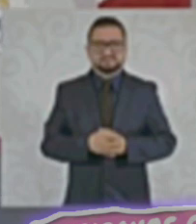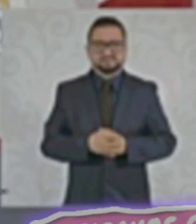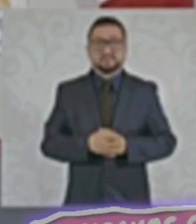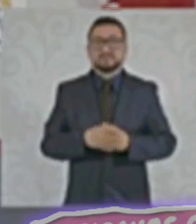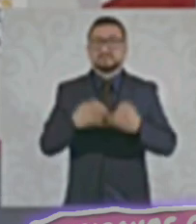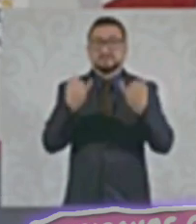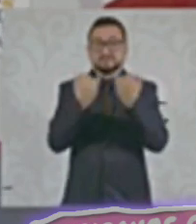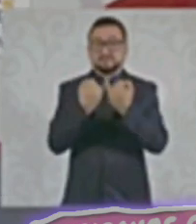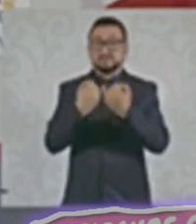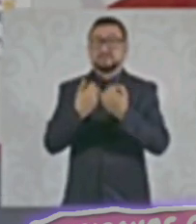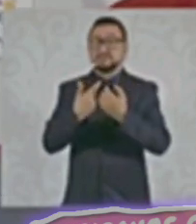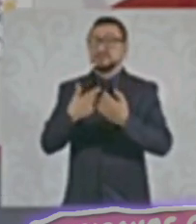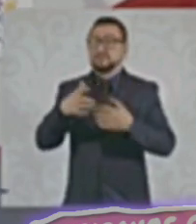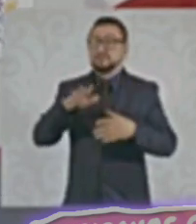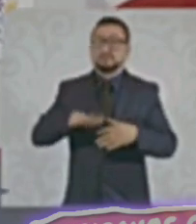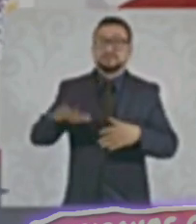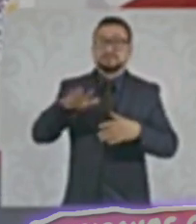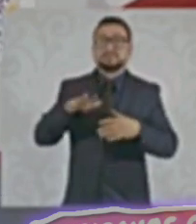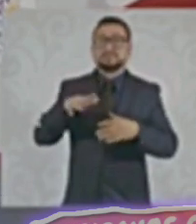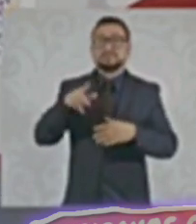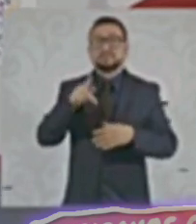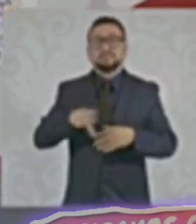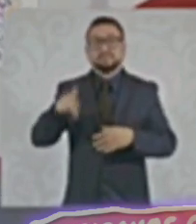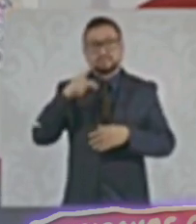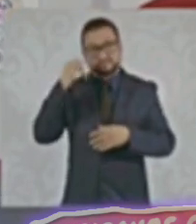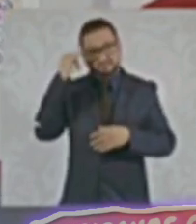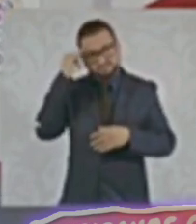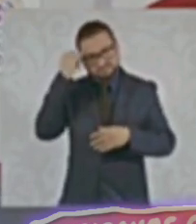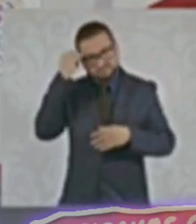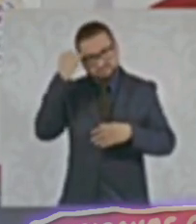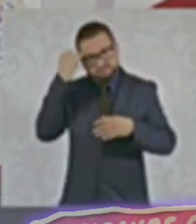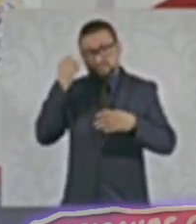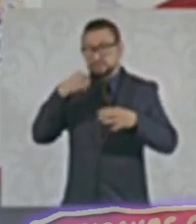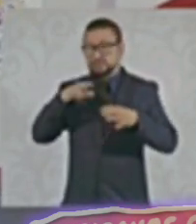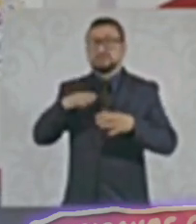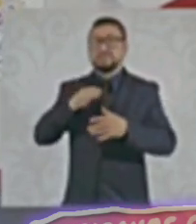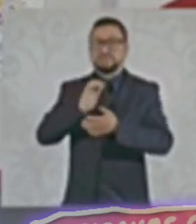pueblos originarios, cuando son nuestra grandeza.